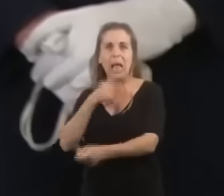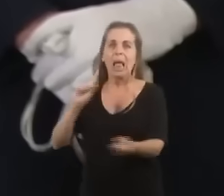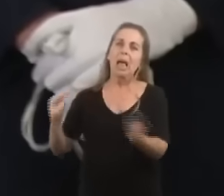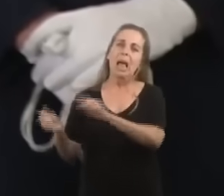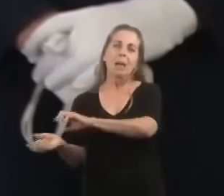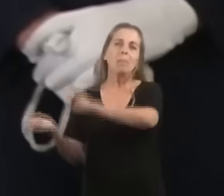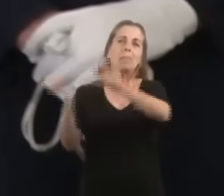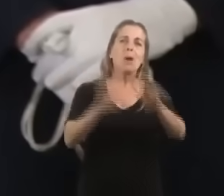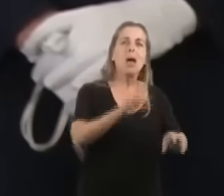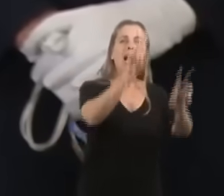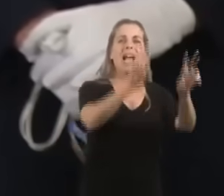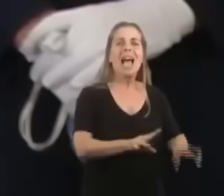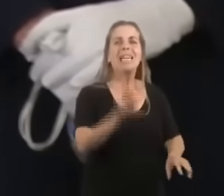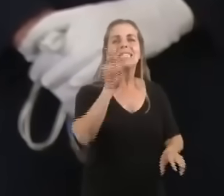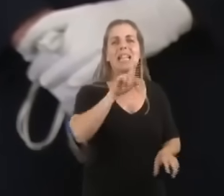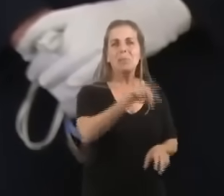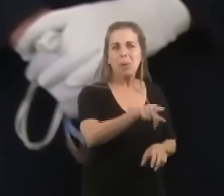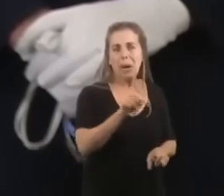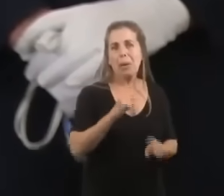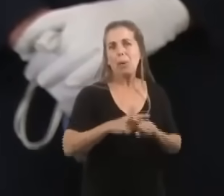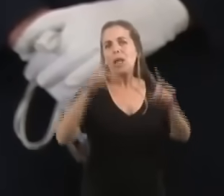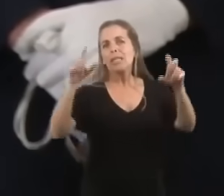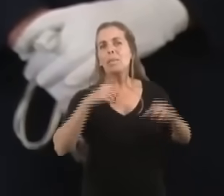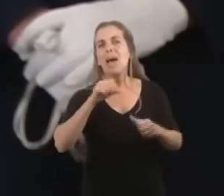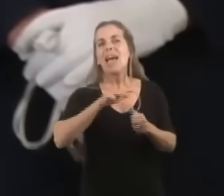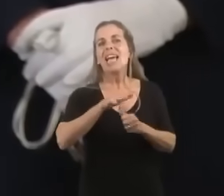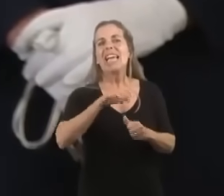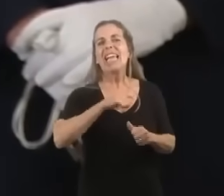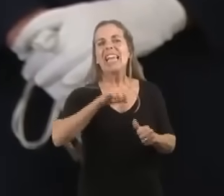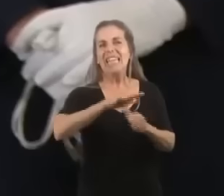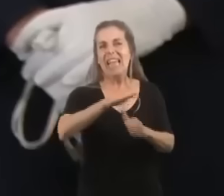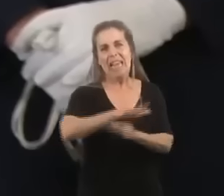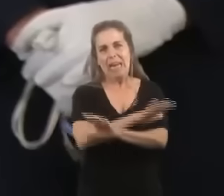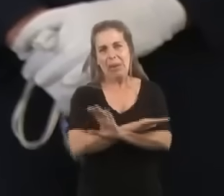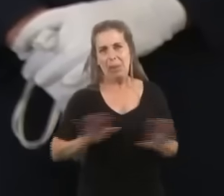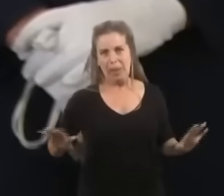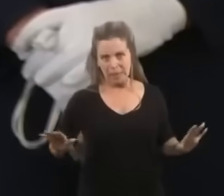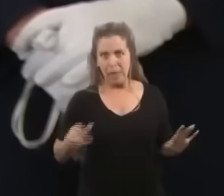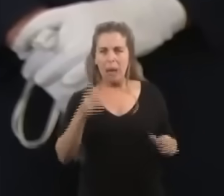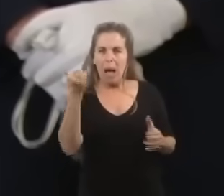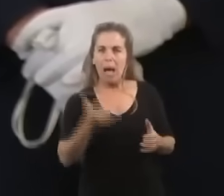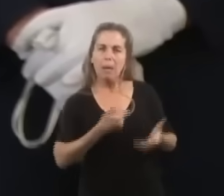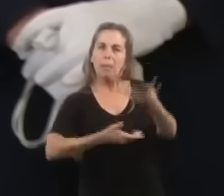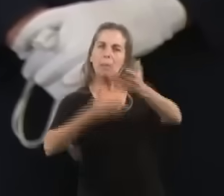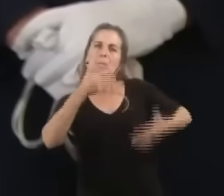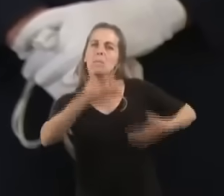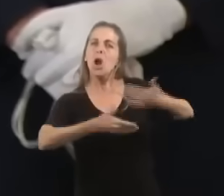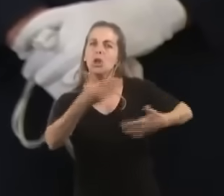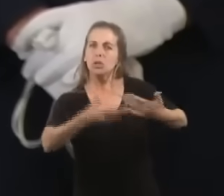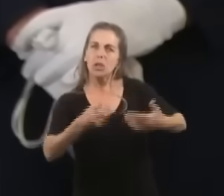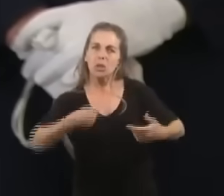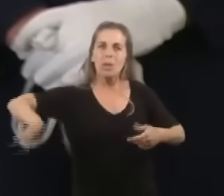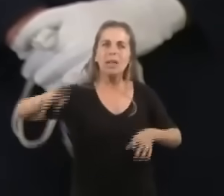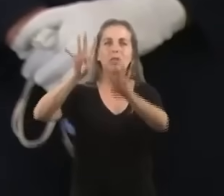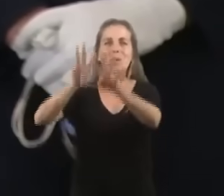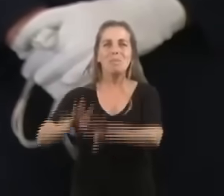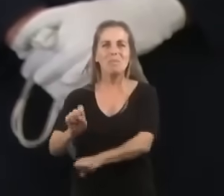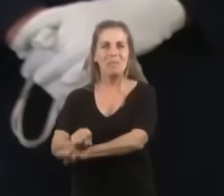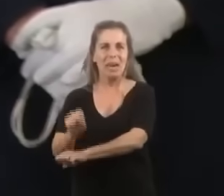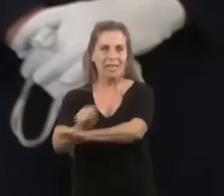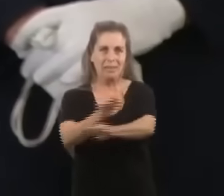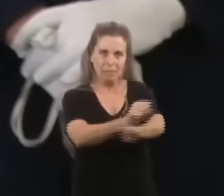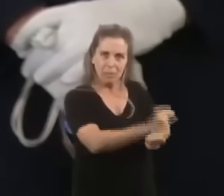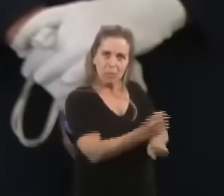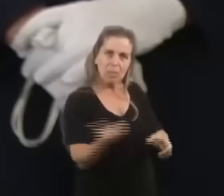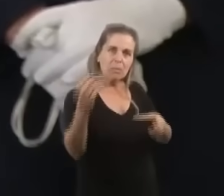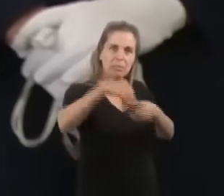género y vamos a impulsar una iniciativa para que los sistemas penitenciarios provinciales puedan adherir Quienes no adhieran a esta